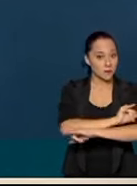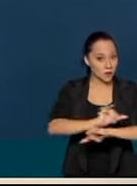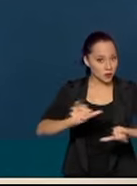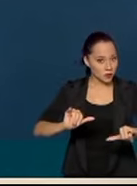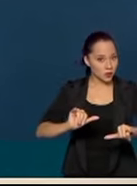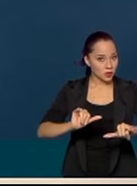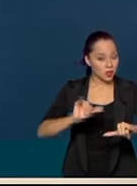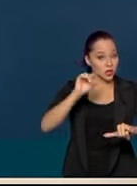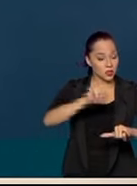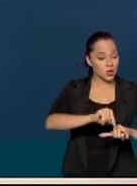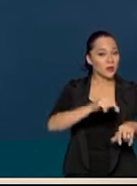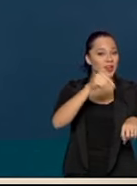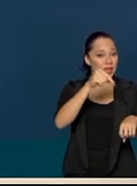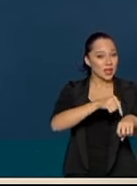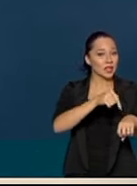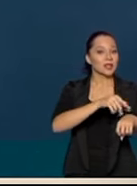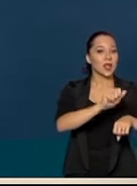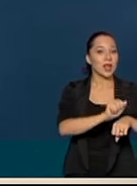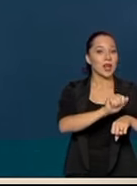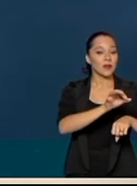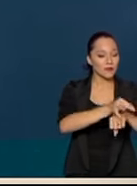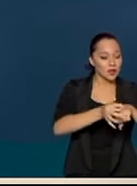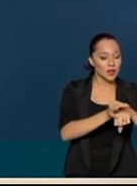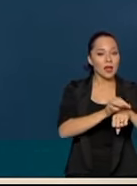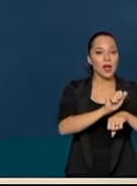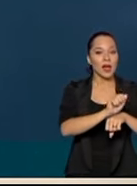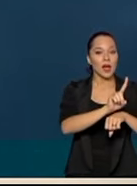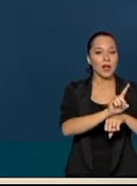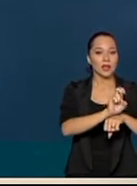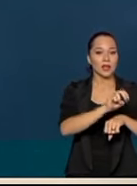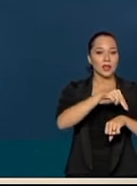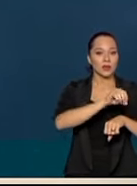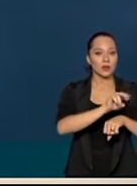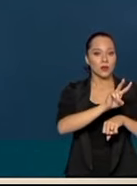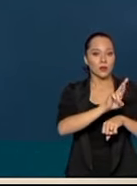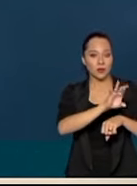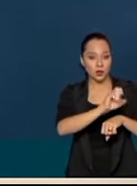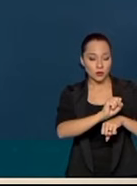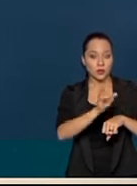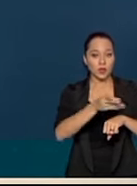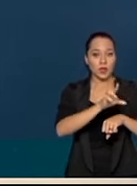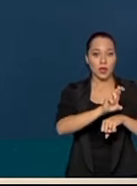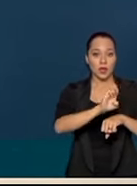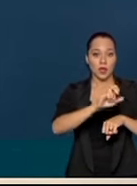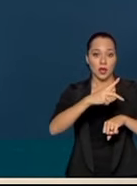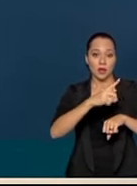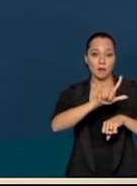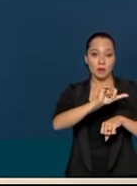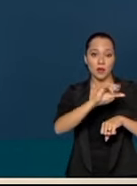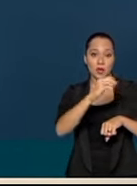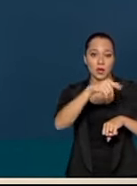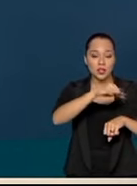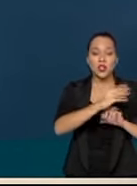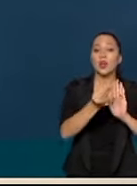La Agencia Reguladora Sanitaria de Brasil, Anvisa, defendió el jueves su decisión de rehusar la importación de la vacuna Sputnik V.